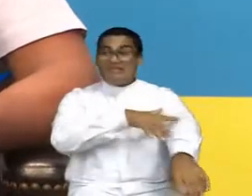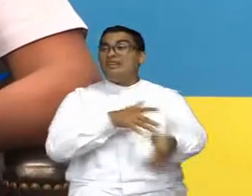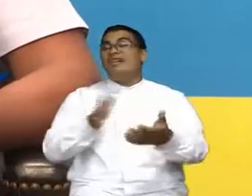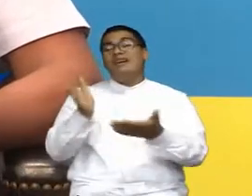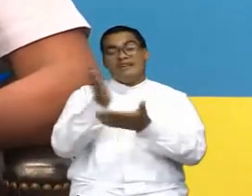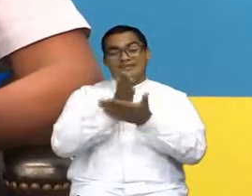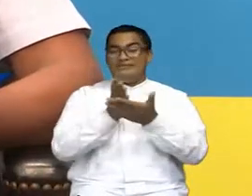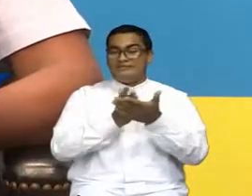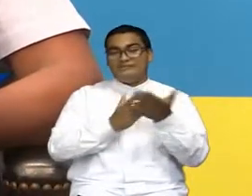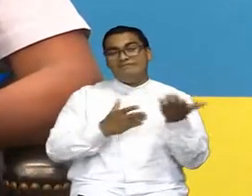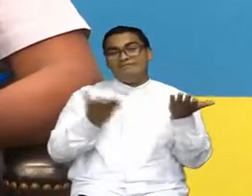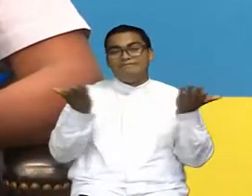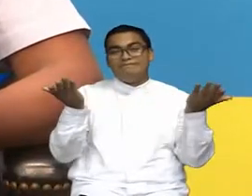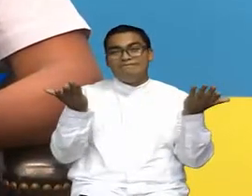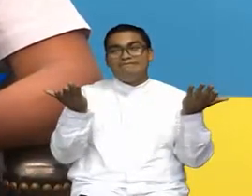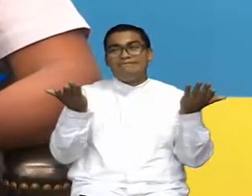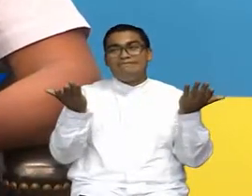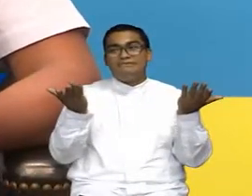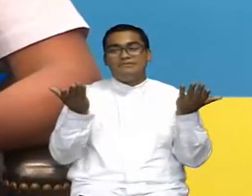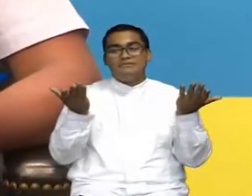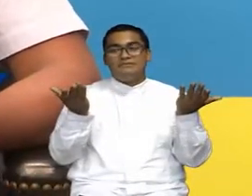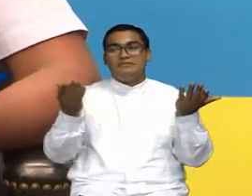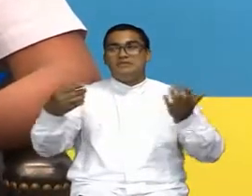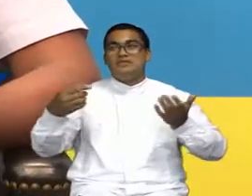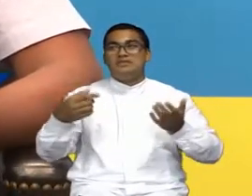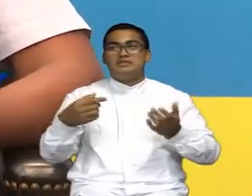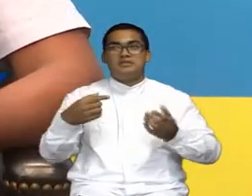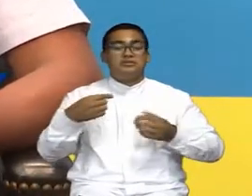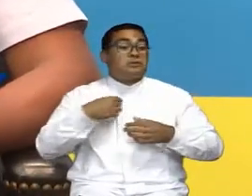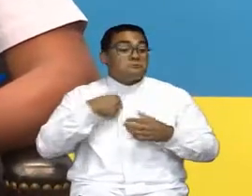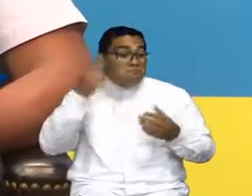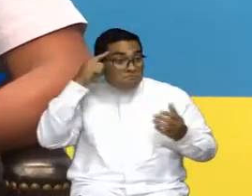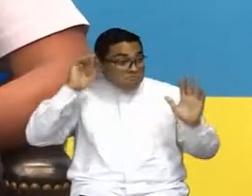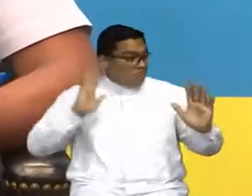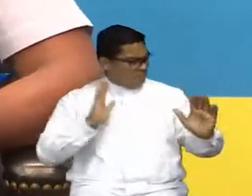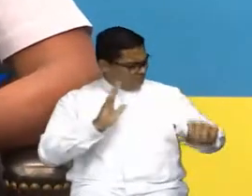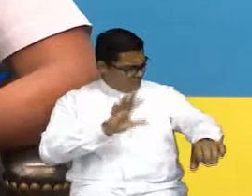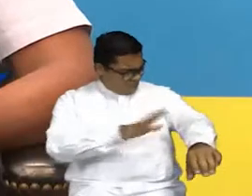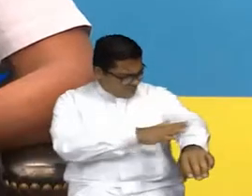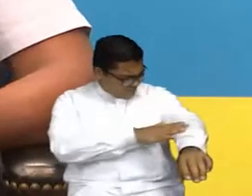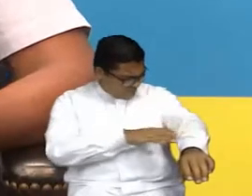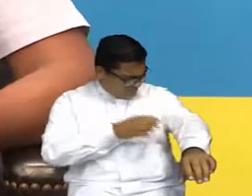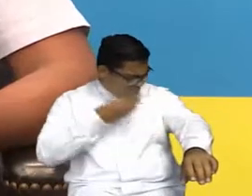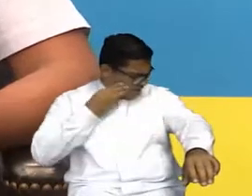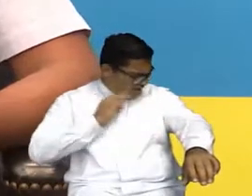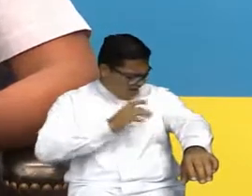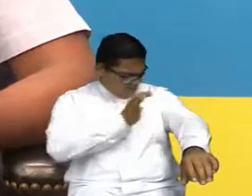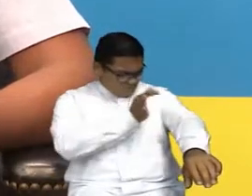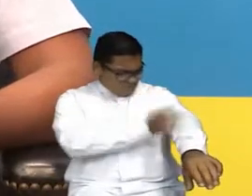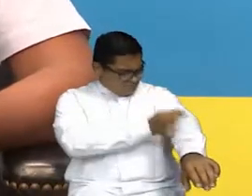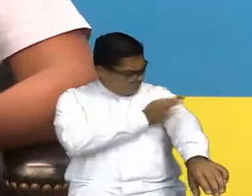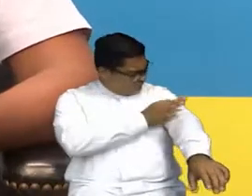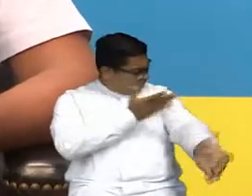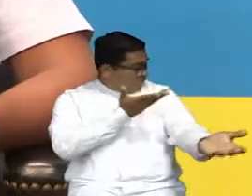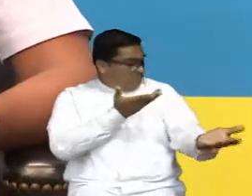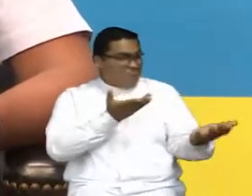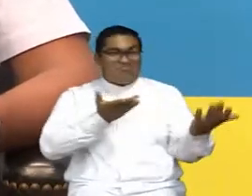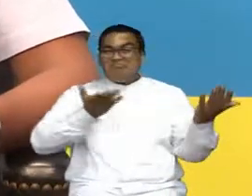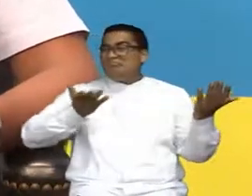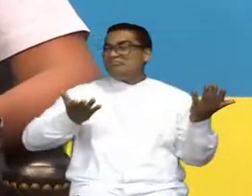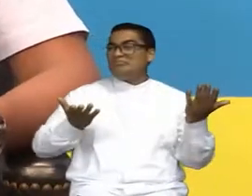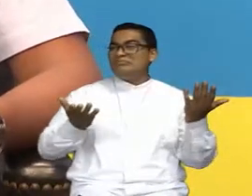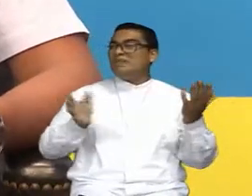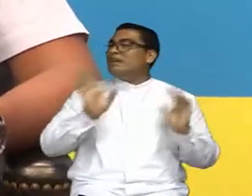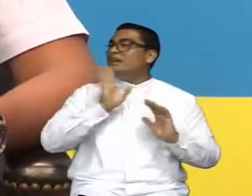veces sin alguna sospecha de las personas que le sale en la piel. Para hablar